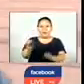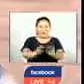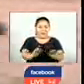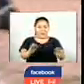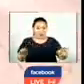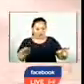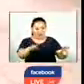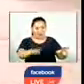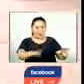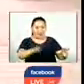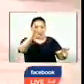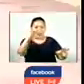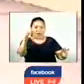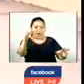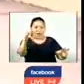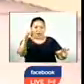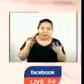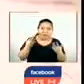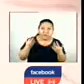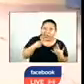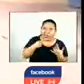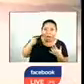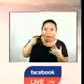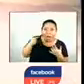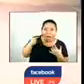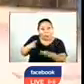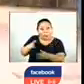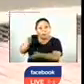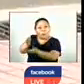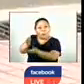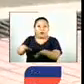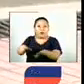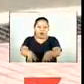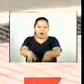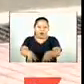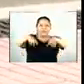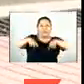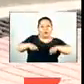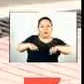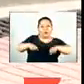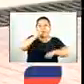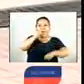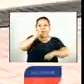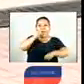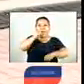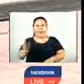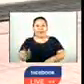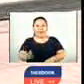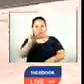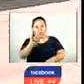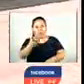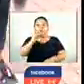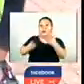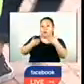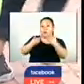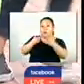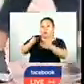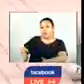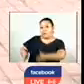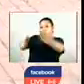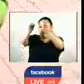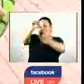en el país se encuentran en espera de ser adoptados de acuerdo con la Procuraduría General de la República, aunque esta institución